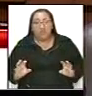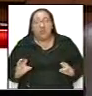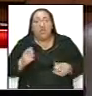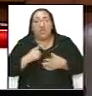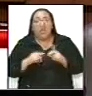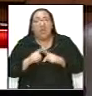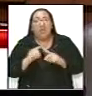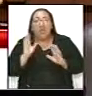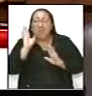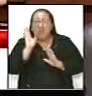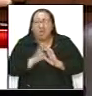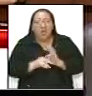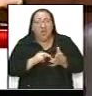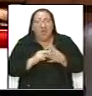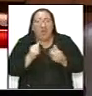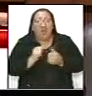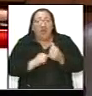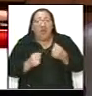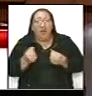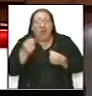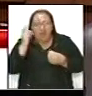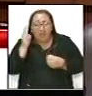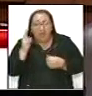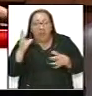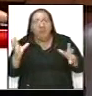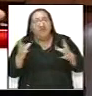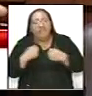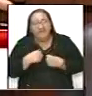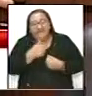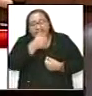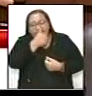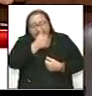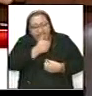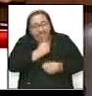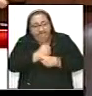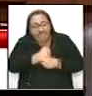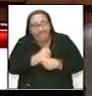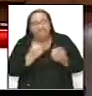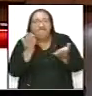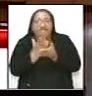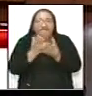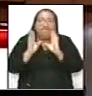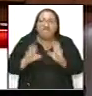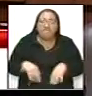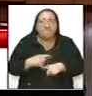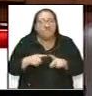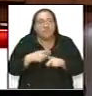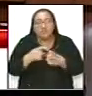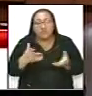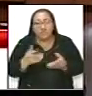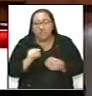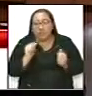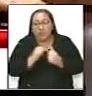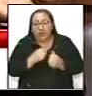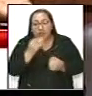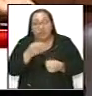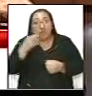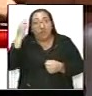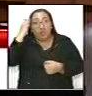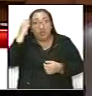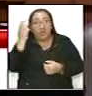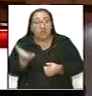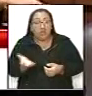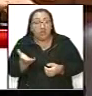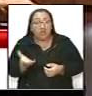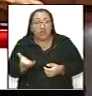la precariedad con que el maestro asume esa tarea. Y obviamente también con la realidad política